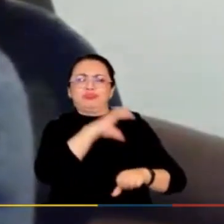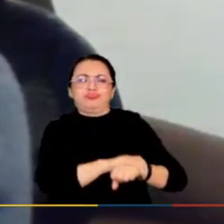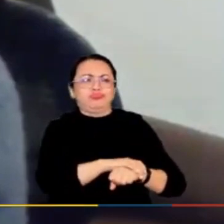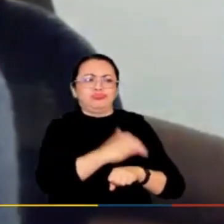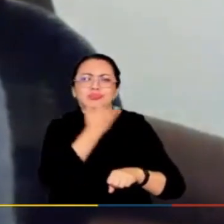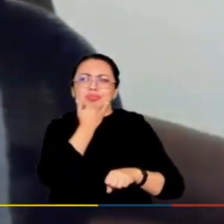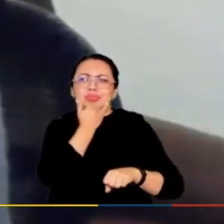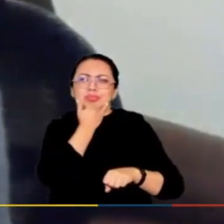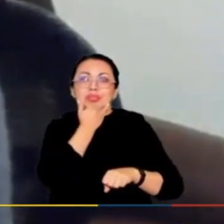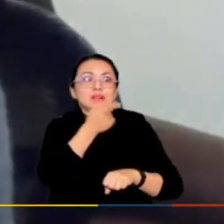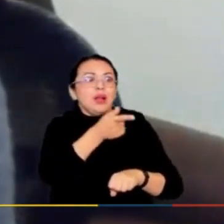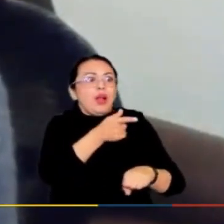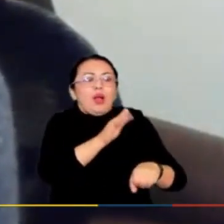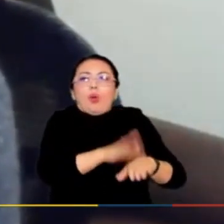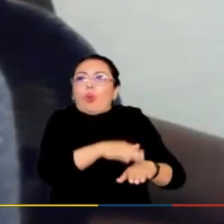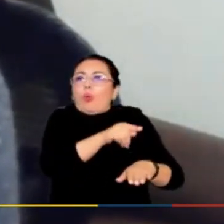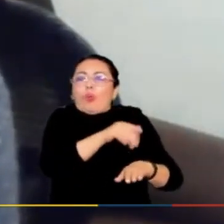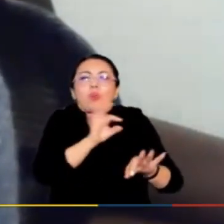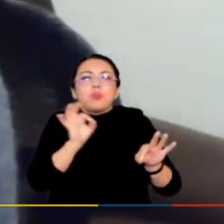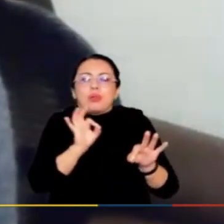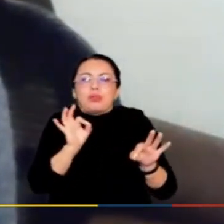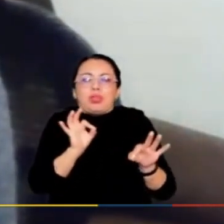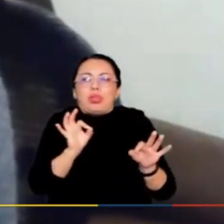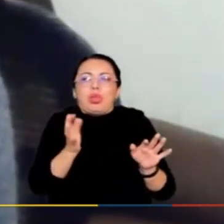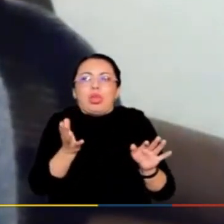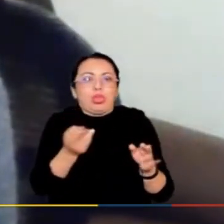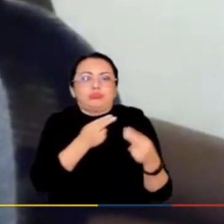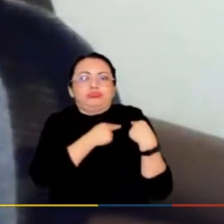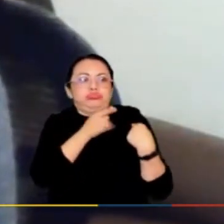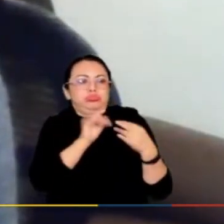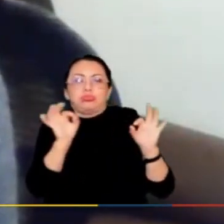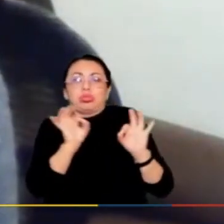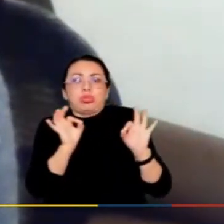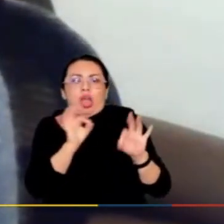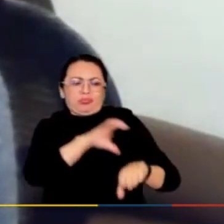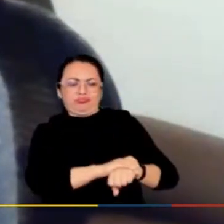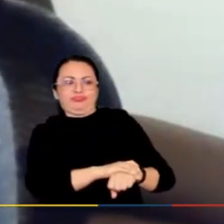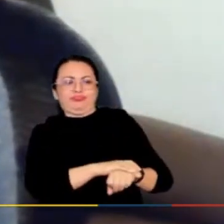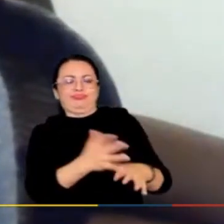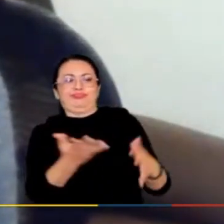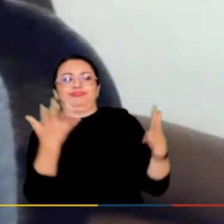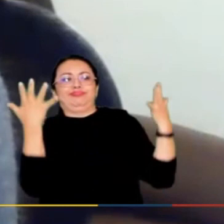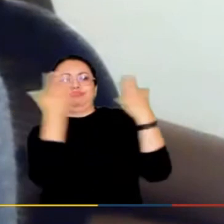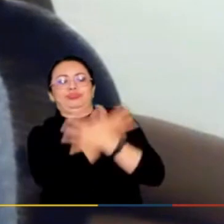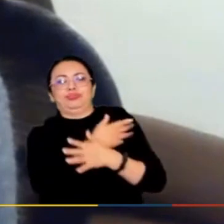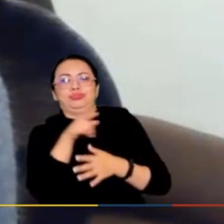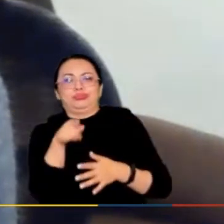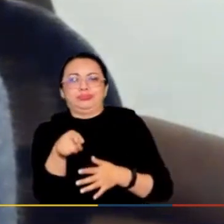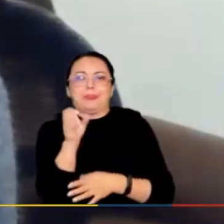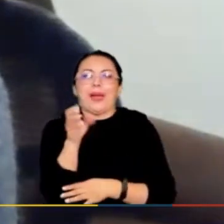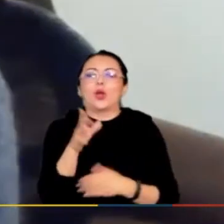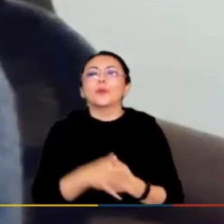la persona no tenía ningún tipo de responsabilidad sobre el tema.